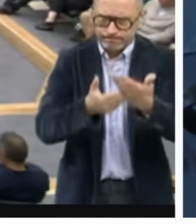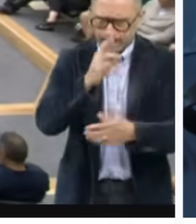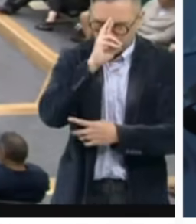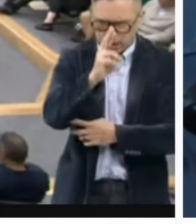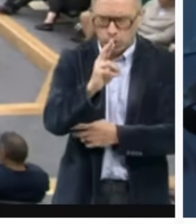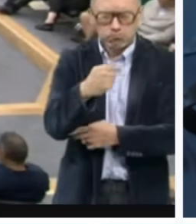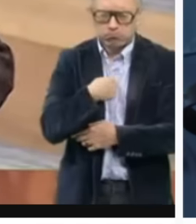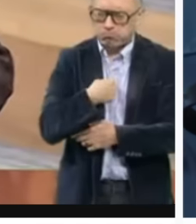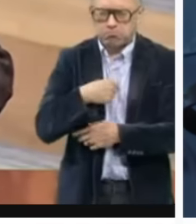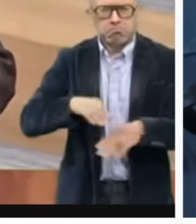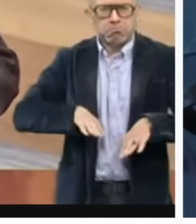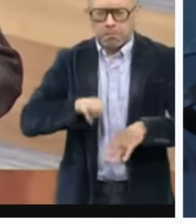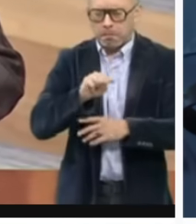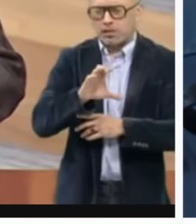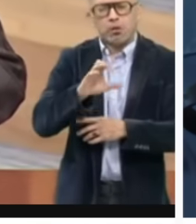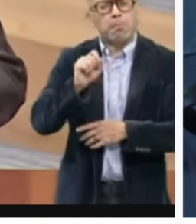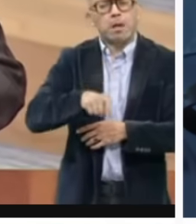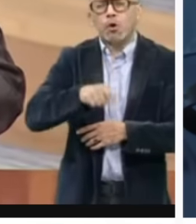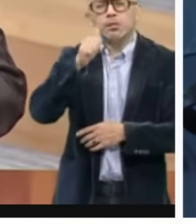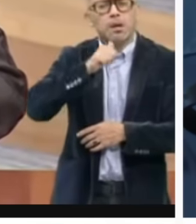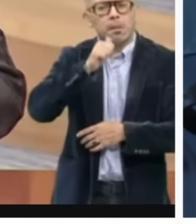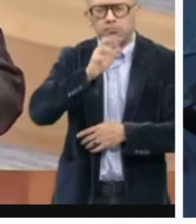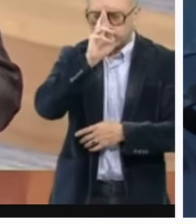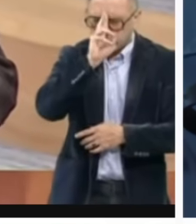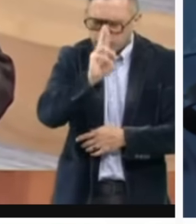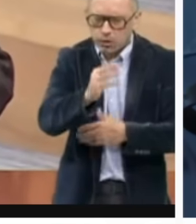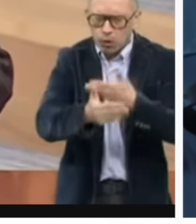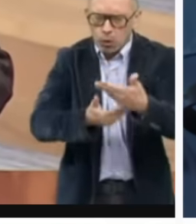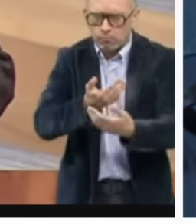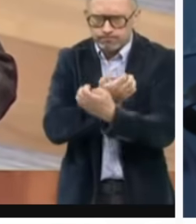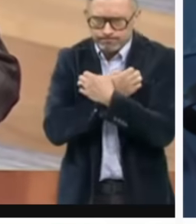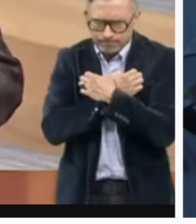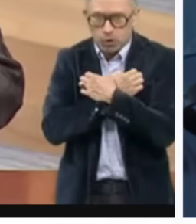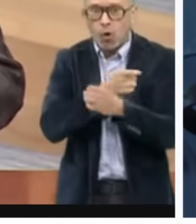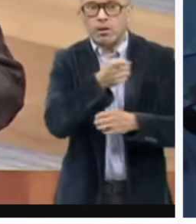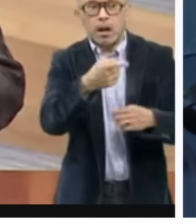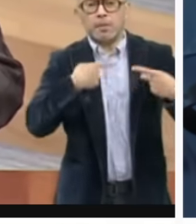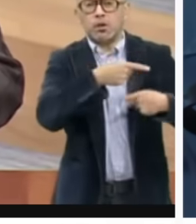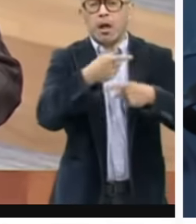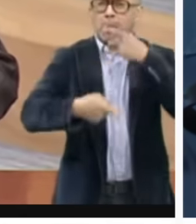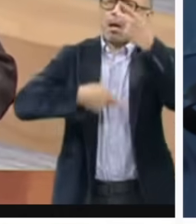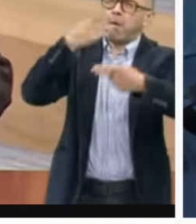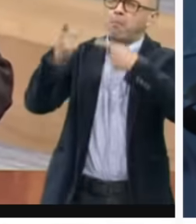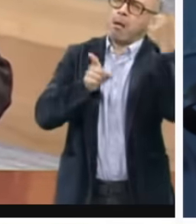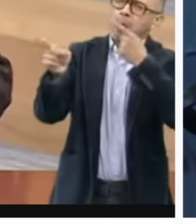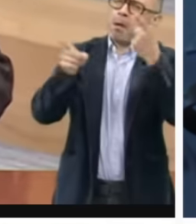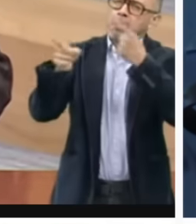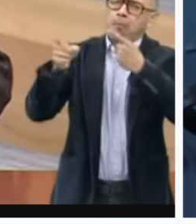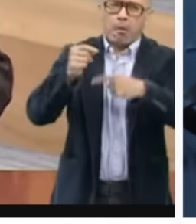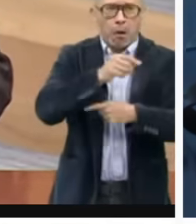Movimiento Ciudadano, porque no venimos aquí a despotricar como otras personas lo hacen. Sobre el punto en